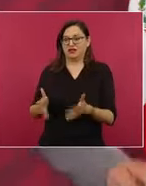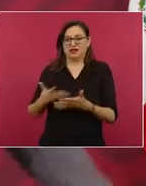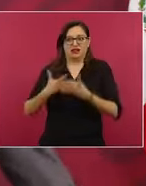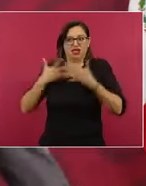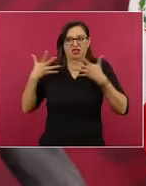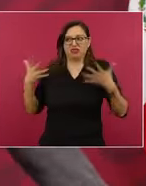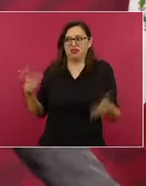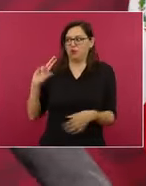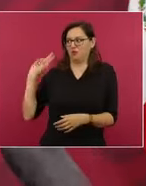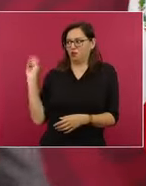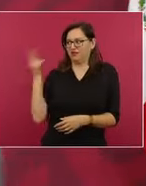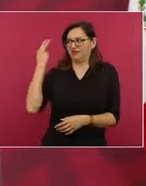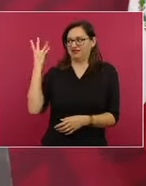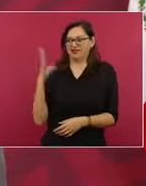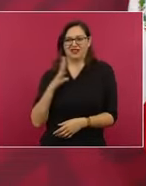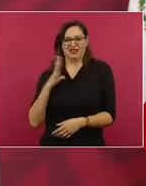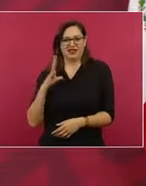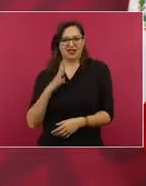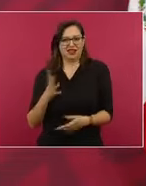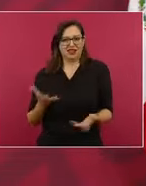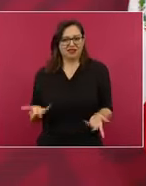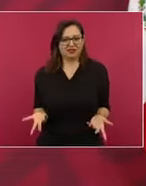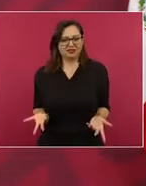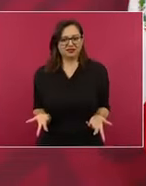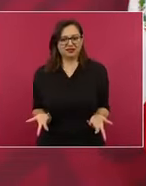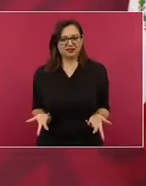Con todo respeto.